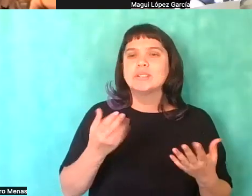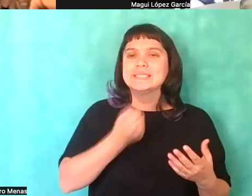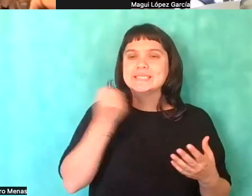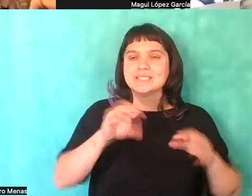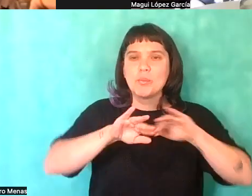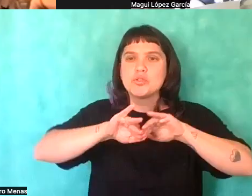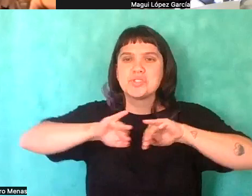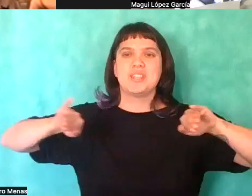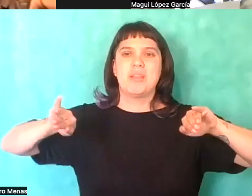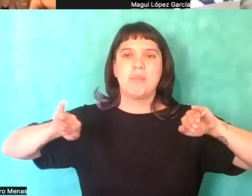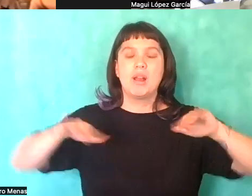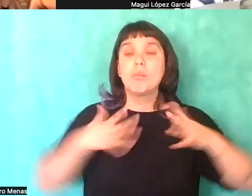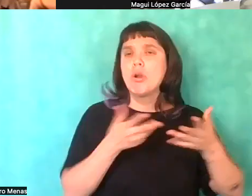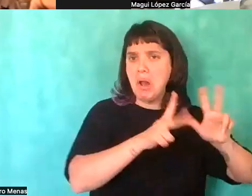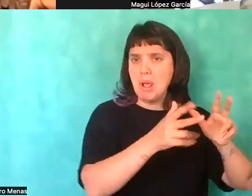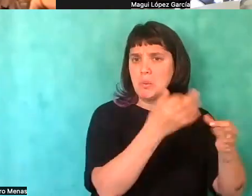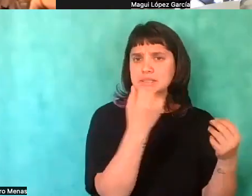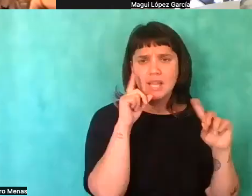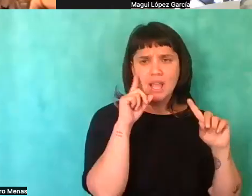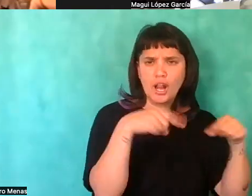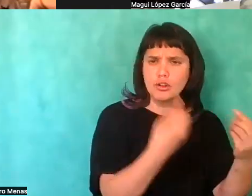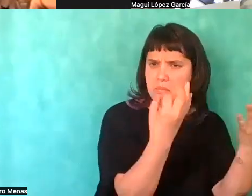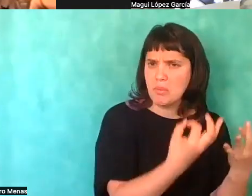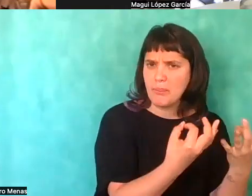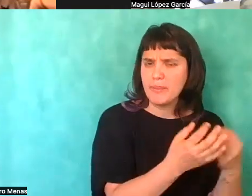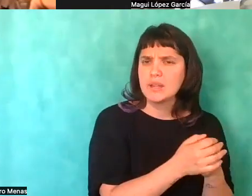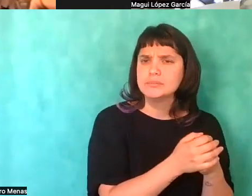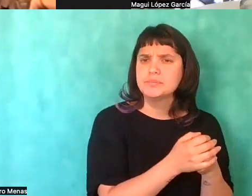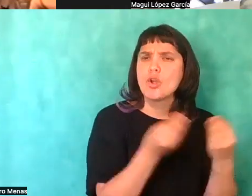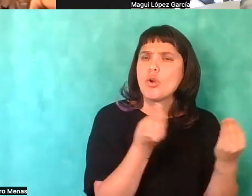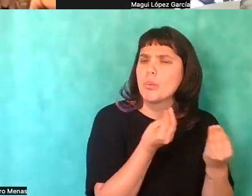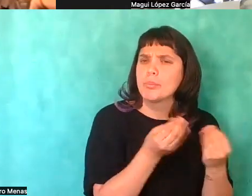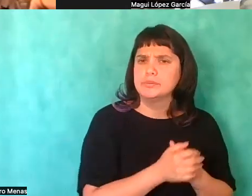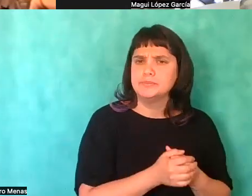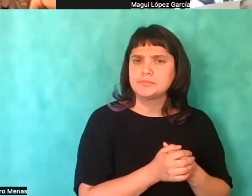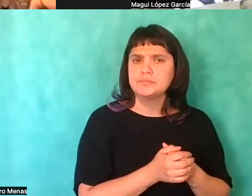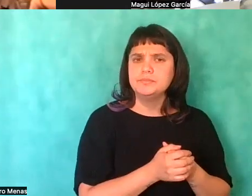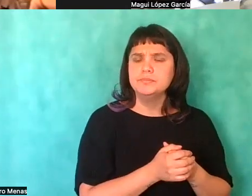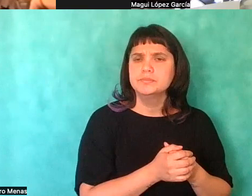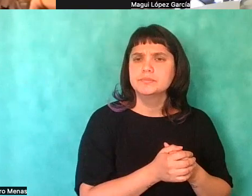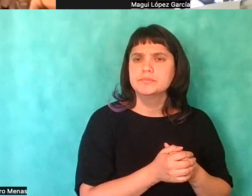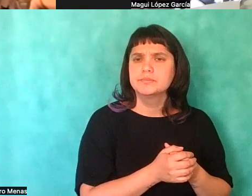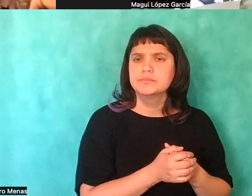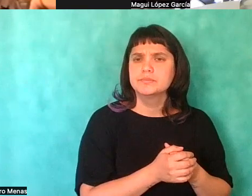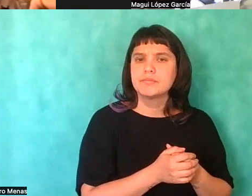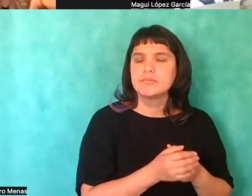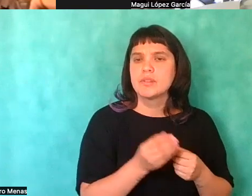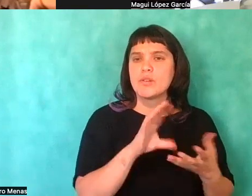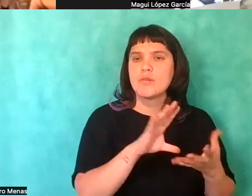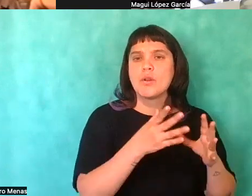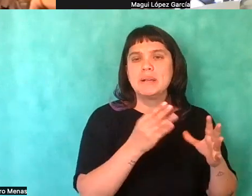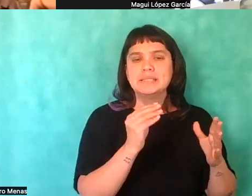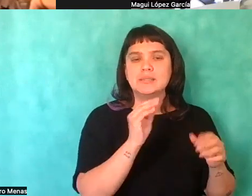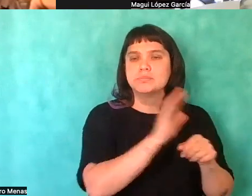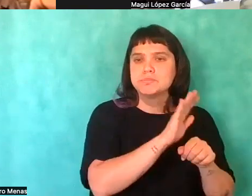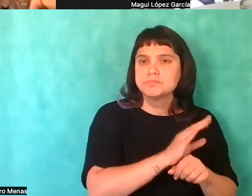bueno, reconocemos la lengua, ¿cómo la reconocemos? Bueno, como, no sé, y ahí se agregaba otro significado